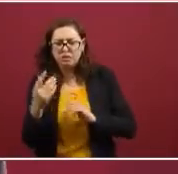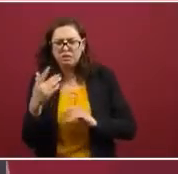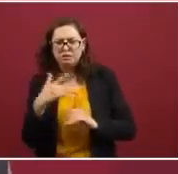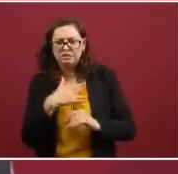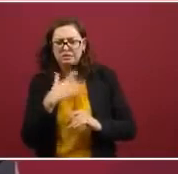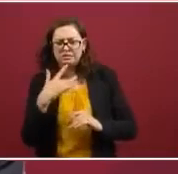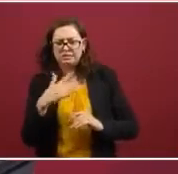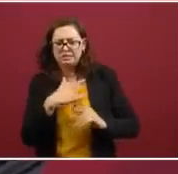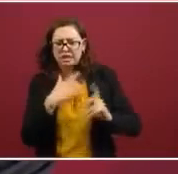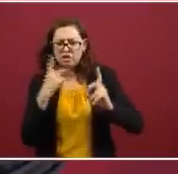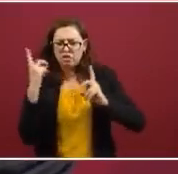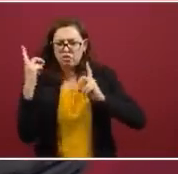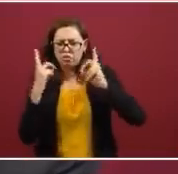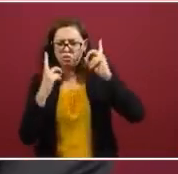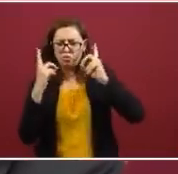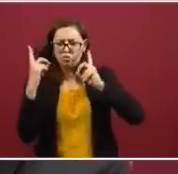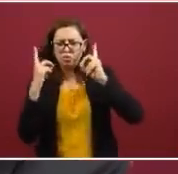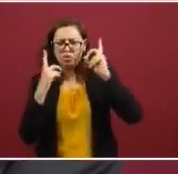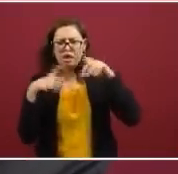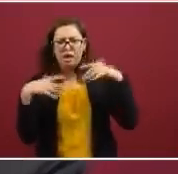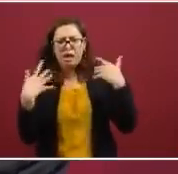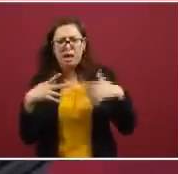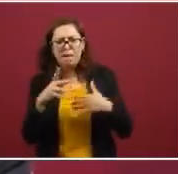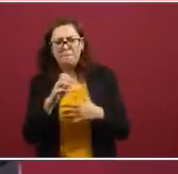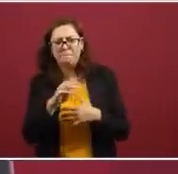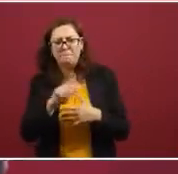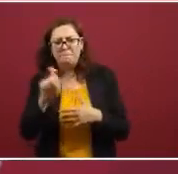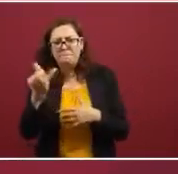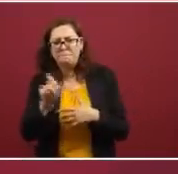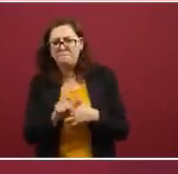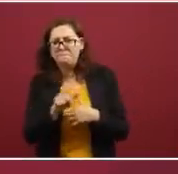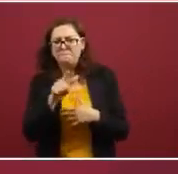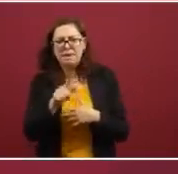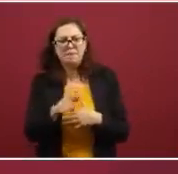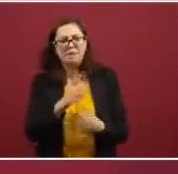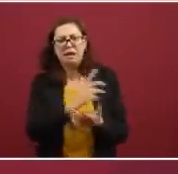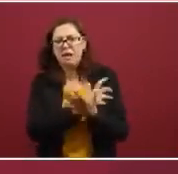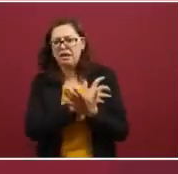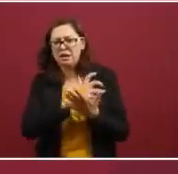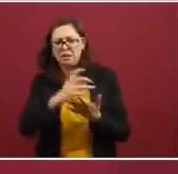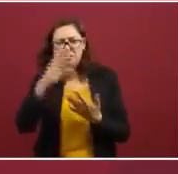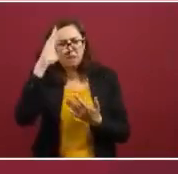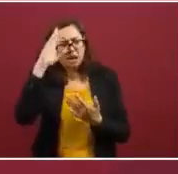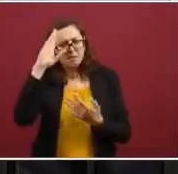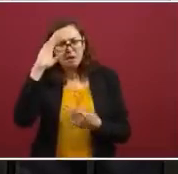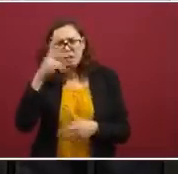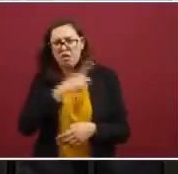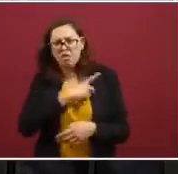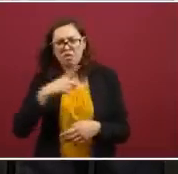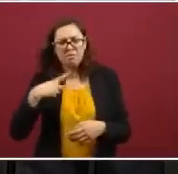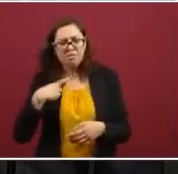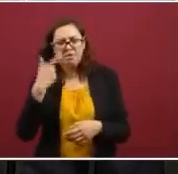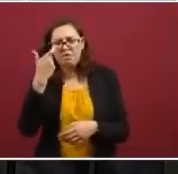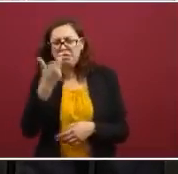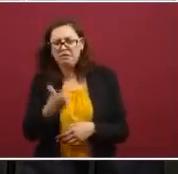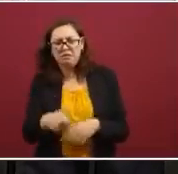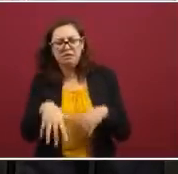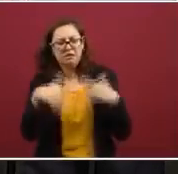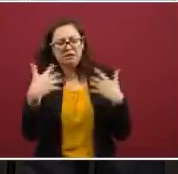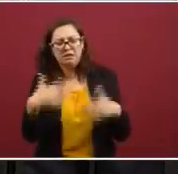hay una enorme deuda en Pemex, inmanejable. A pesar de